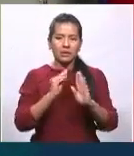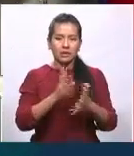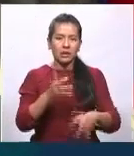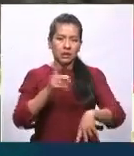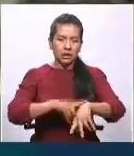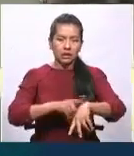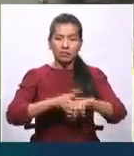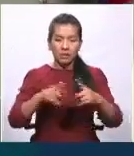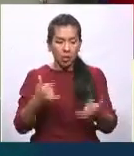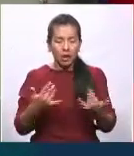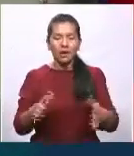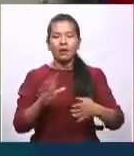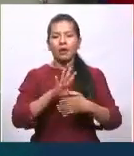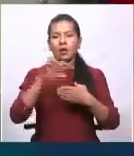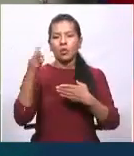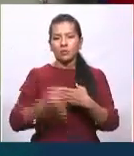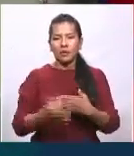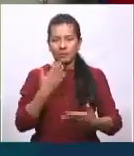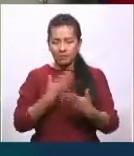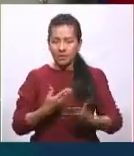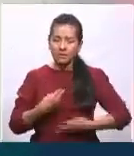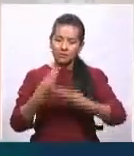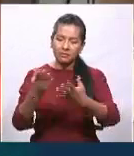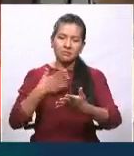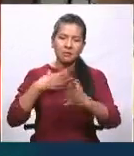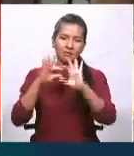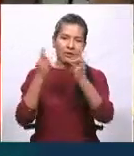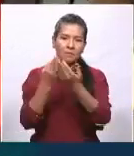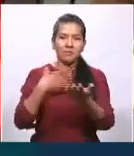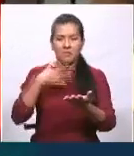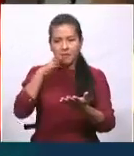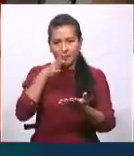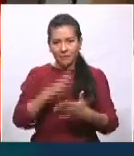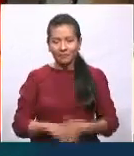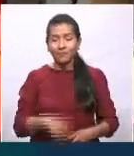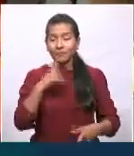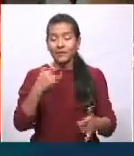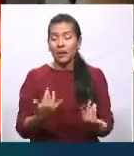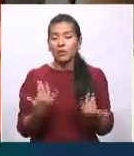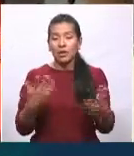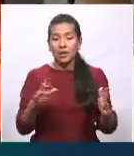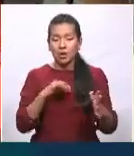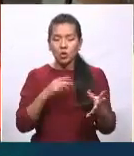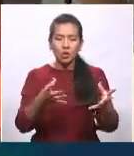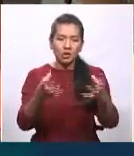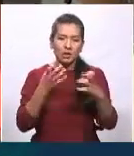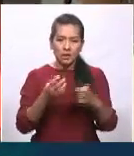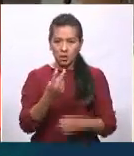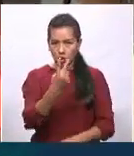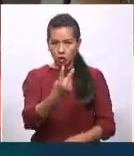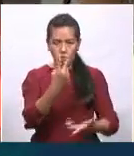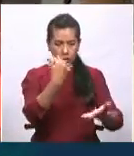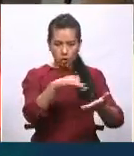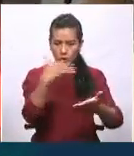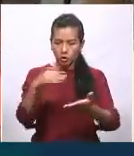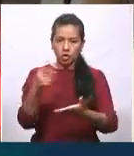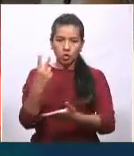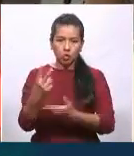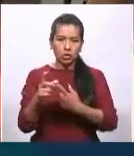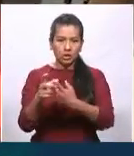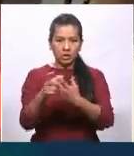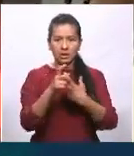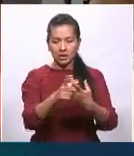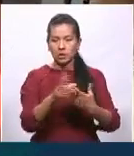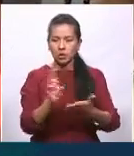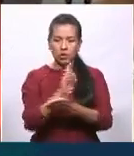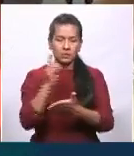fin puedo cumplir y puedo dar esa alegría a mi mamá y a mi familia. Yo la verdad quisiera iniciar dos carreras de manera paralela en la